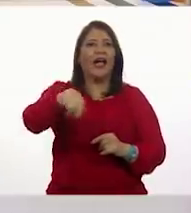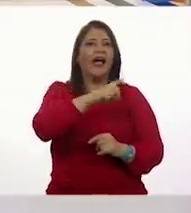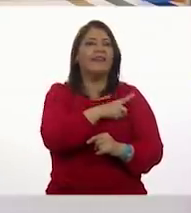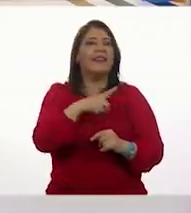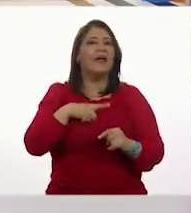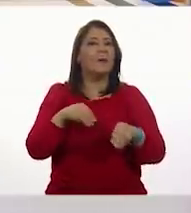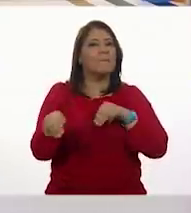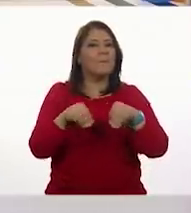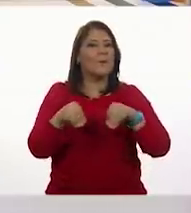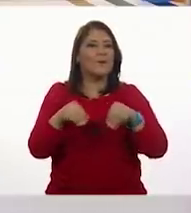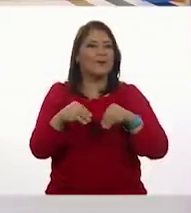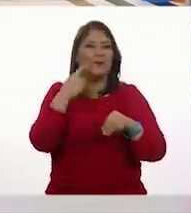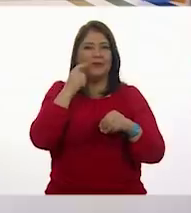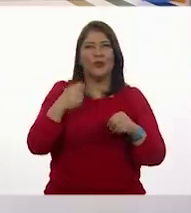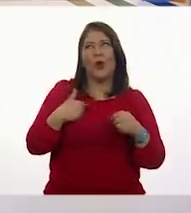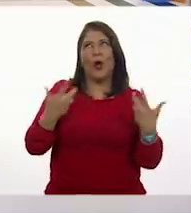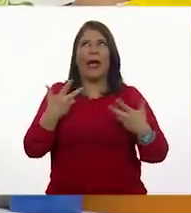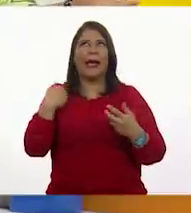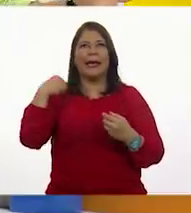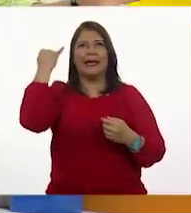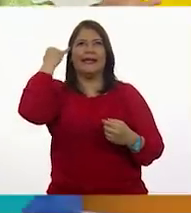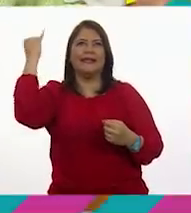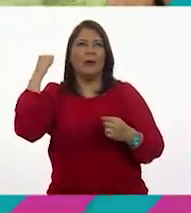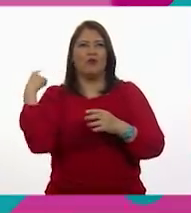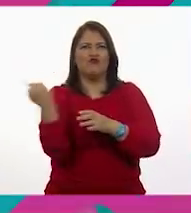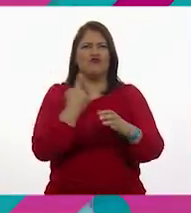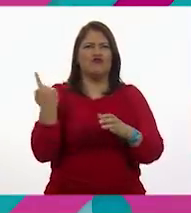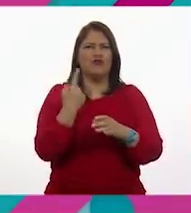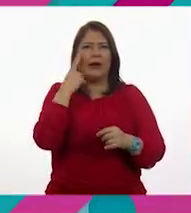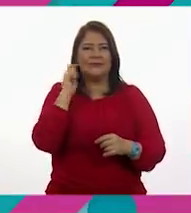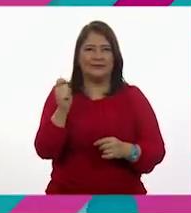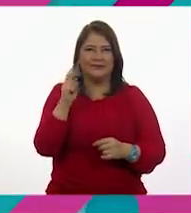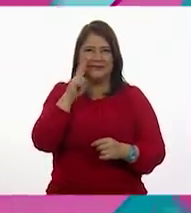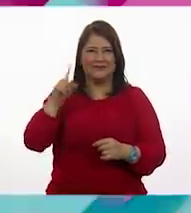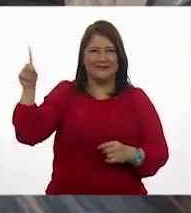ponernos en movimiento. Yo voy a hacer como que soy un gran remolino y entonces...